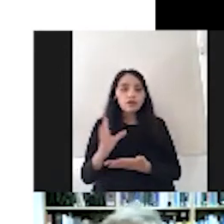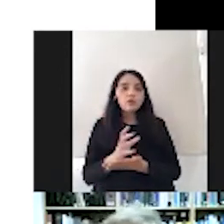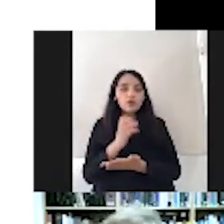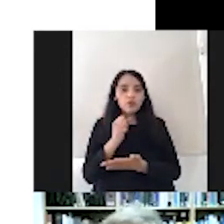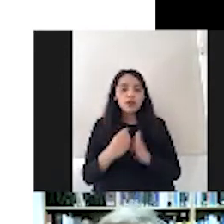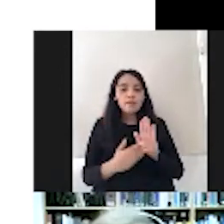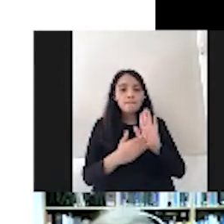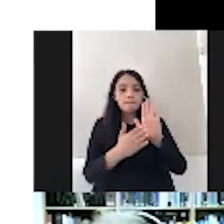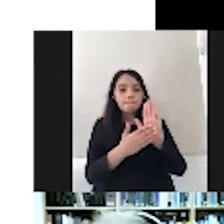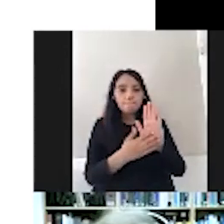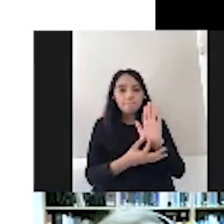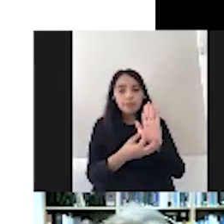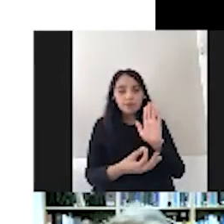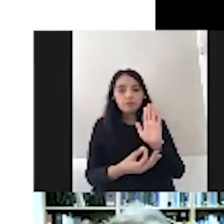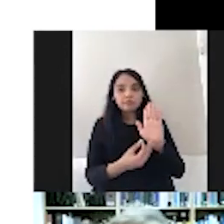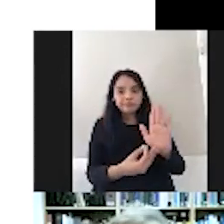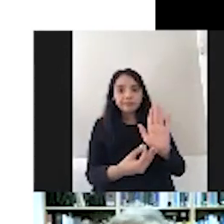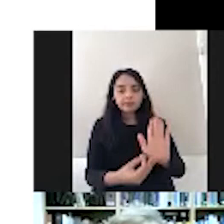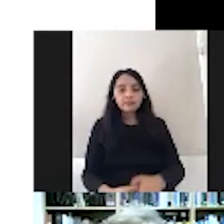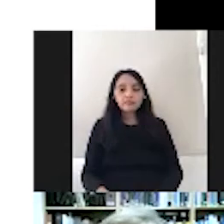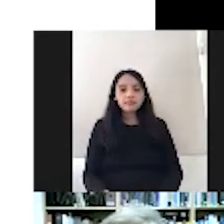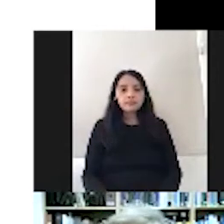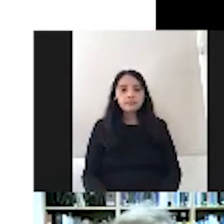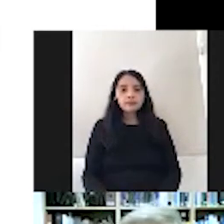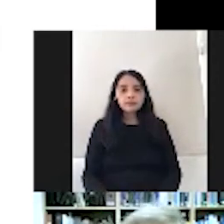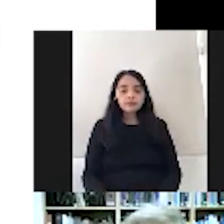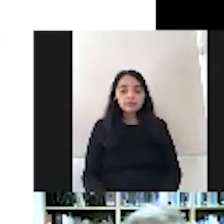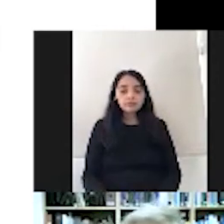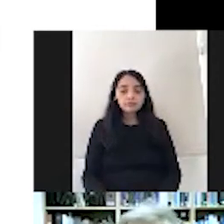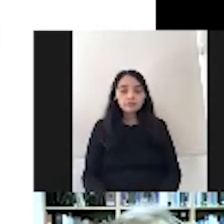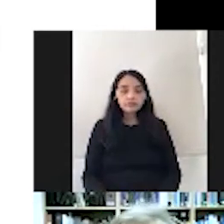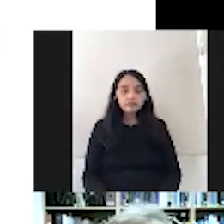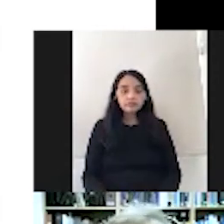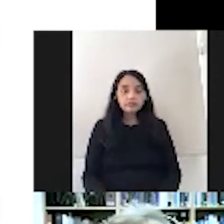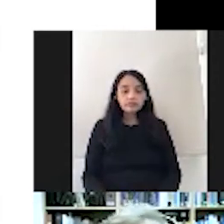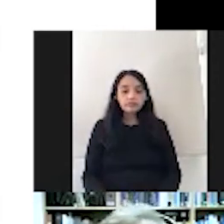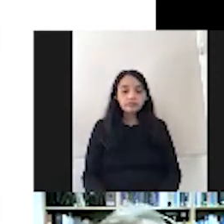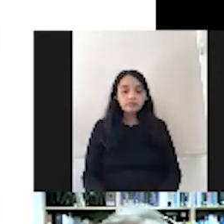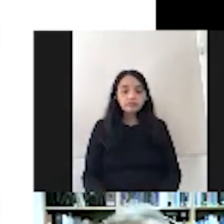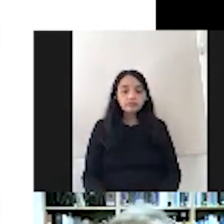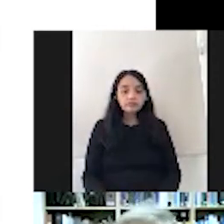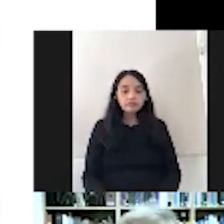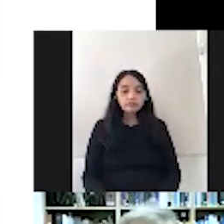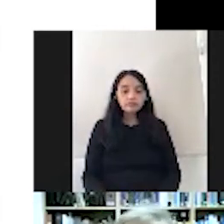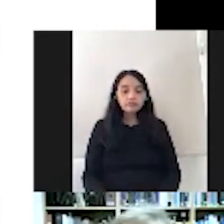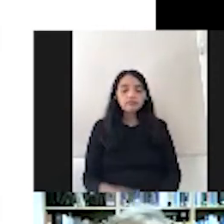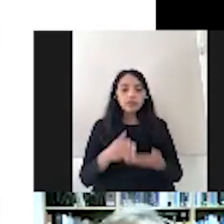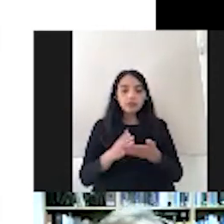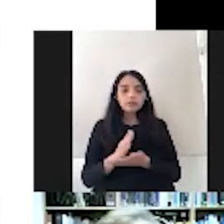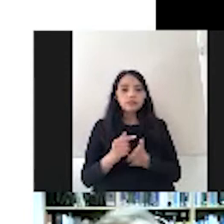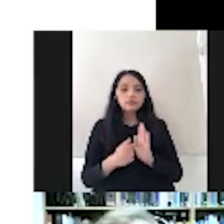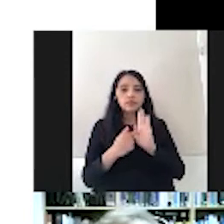creemos que sustenta esto. Entonces, voy a empezar un poco mostrando, compartiendo con ustedes la